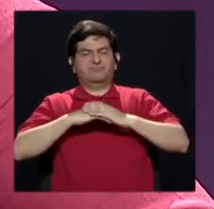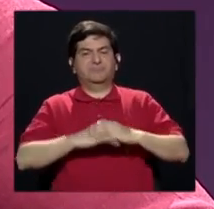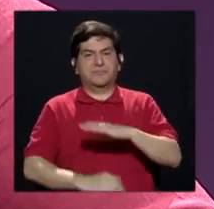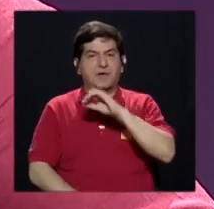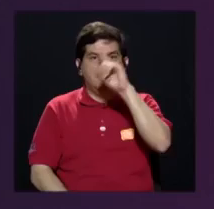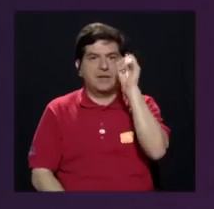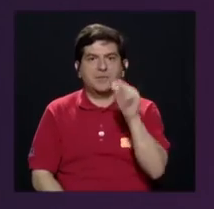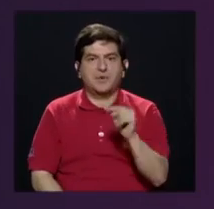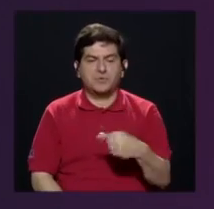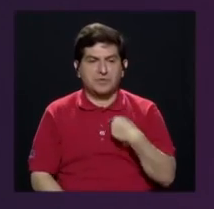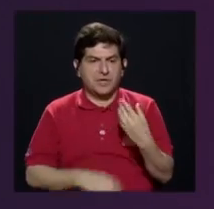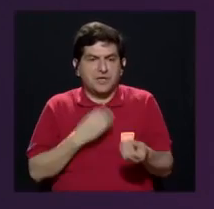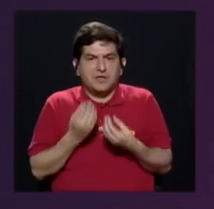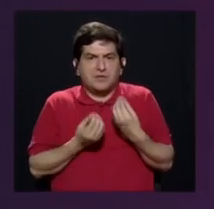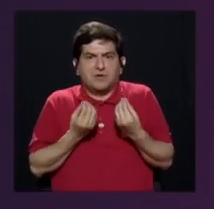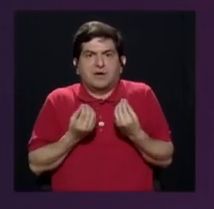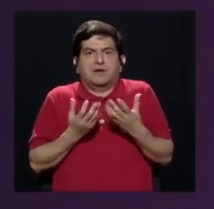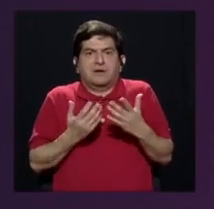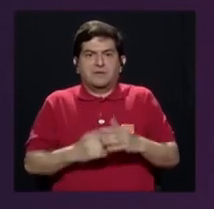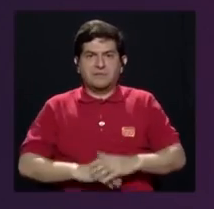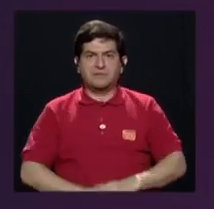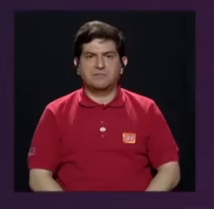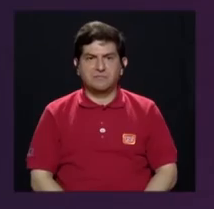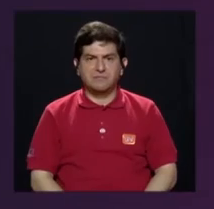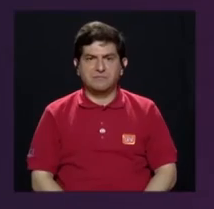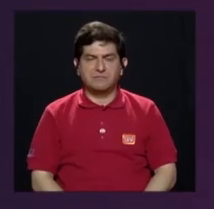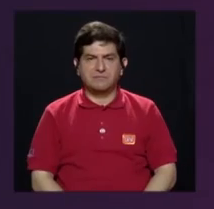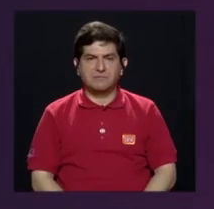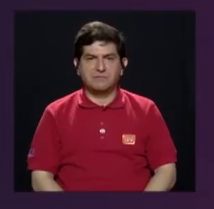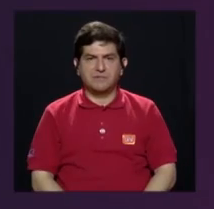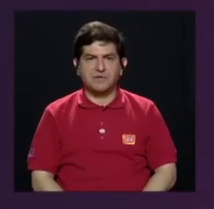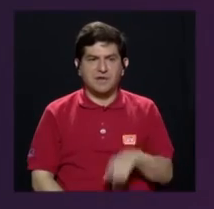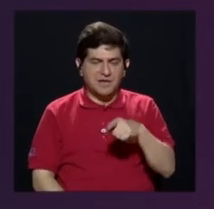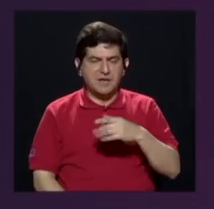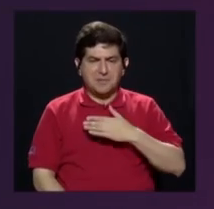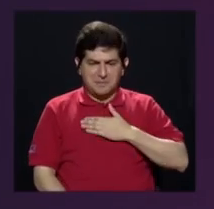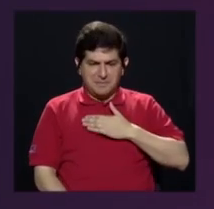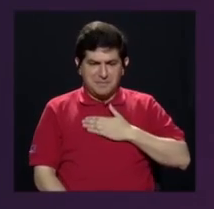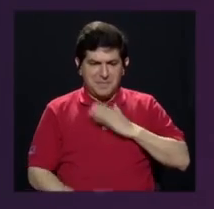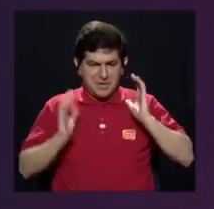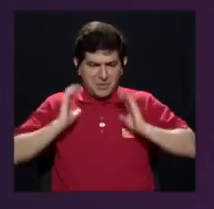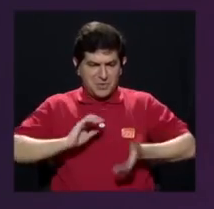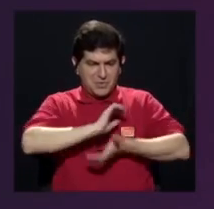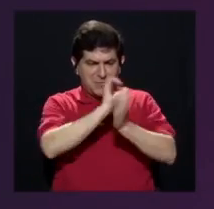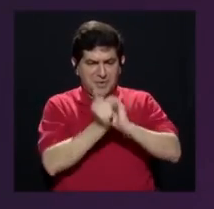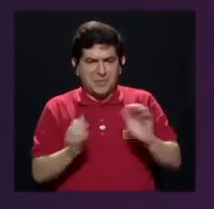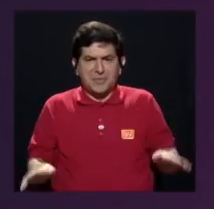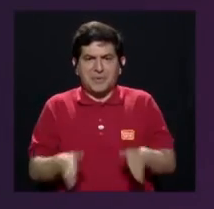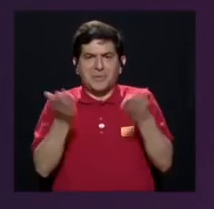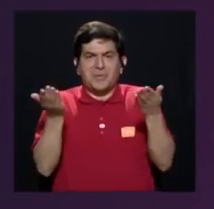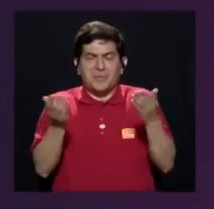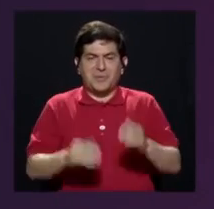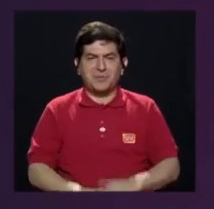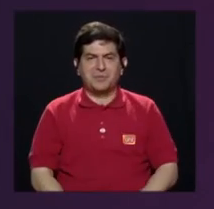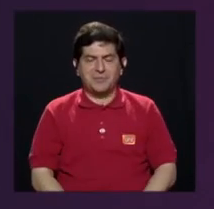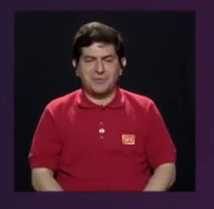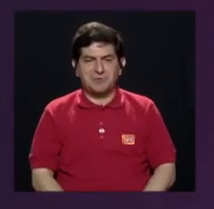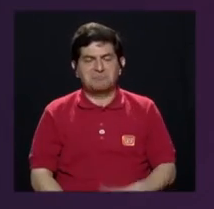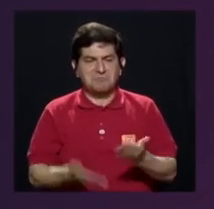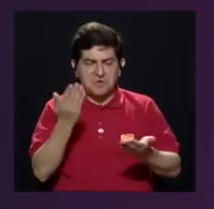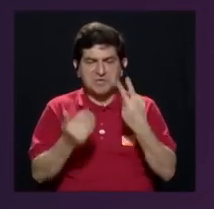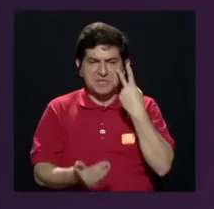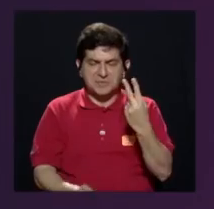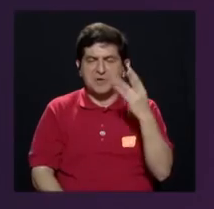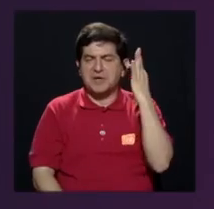gran interrogante que voy a hacer yo con esto y cómo va a cambiar mi cuerpo hay algo que es real aunque hayamos visto